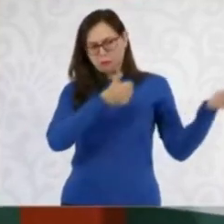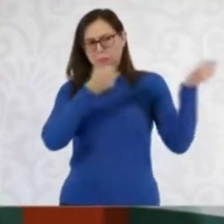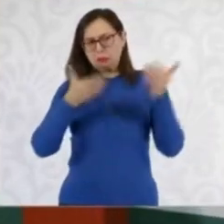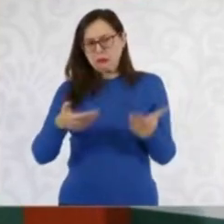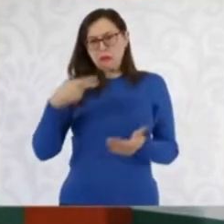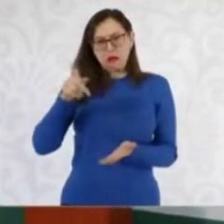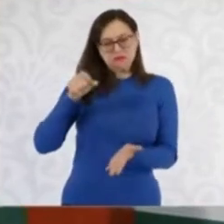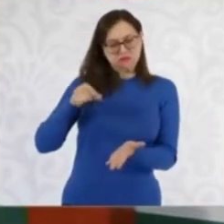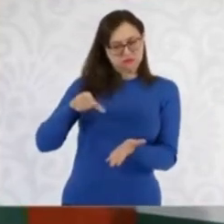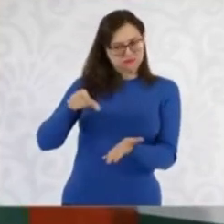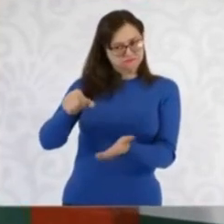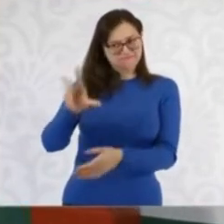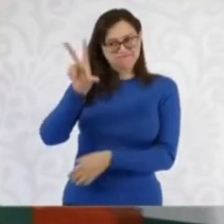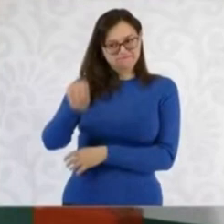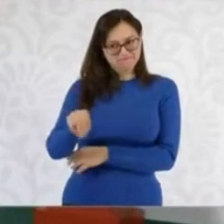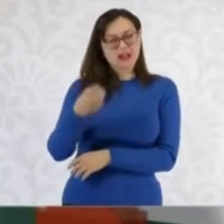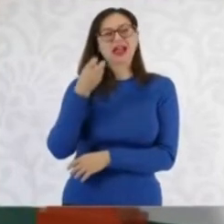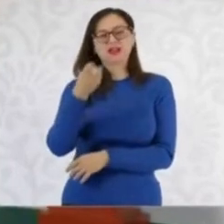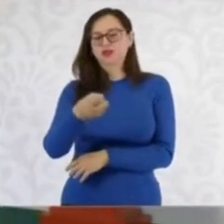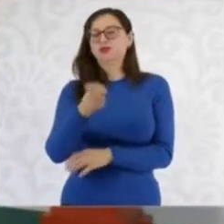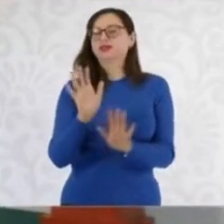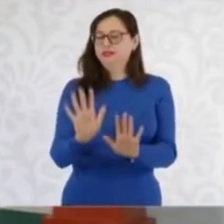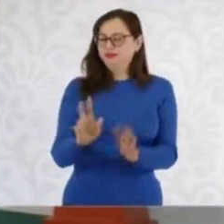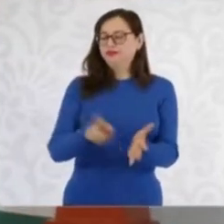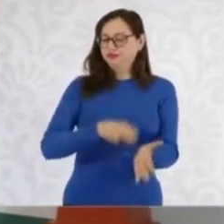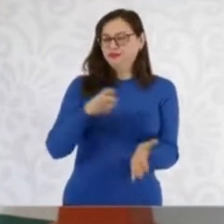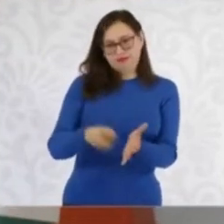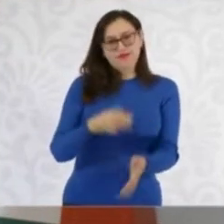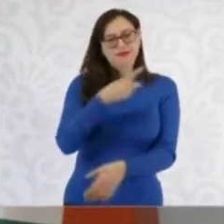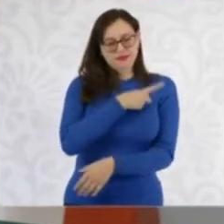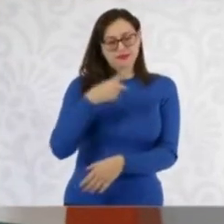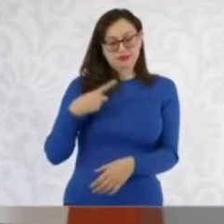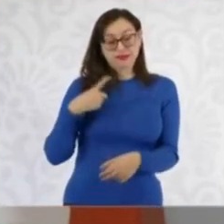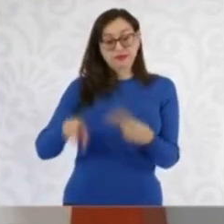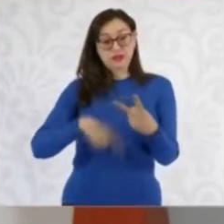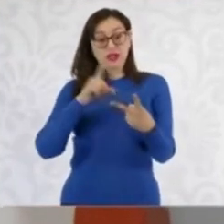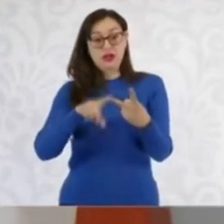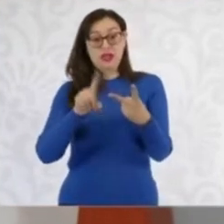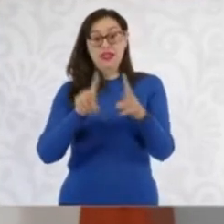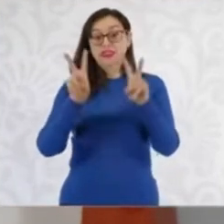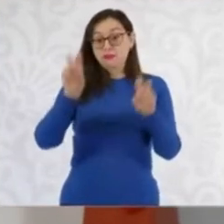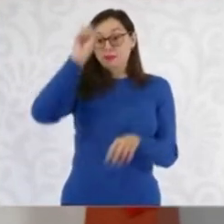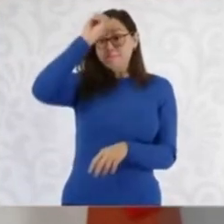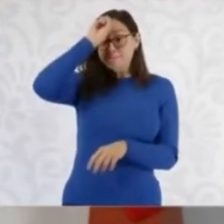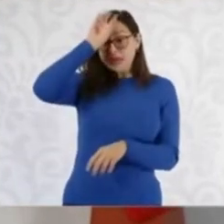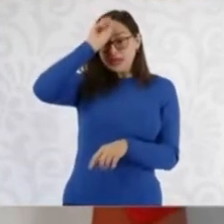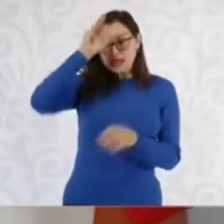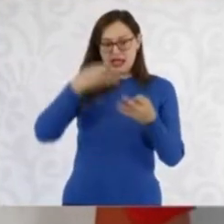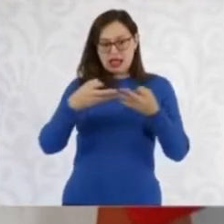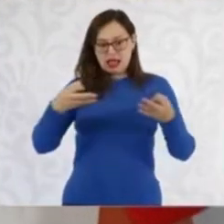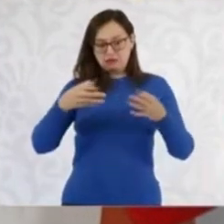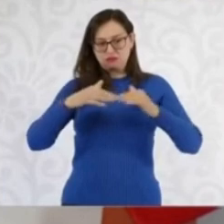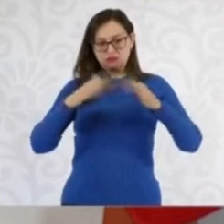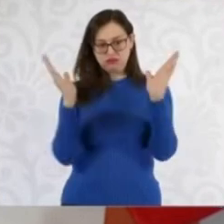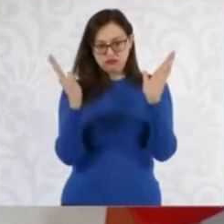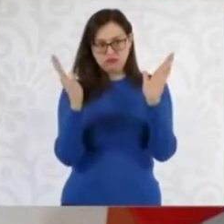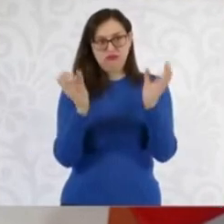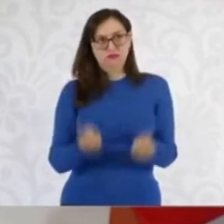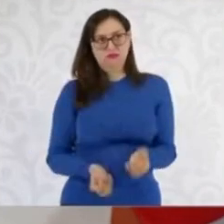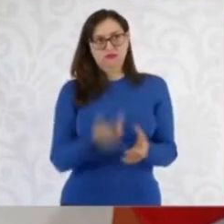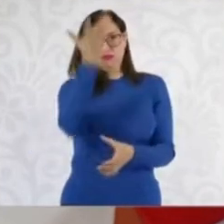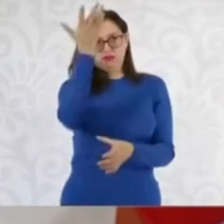ha pasado. En el caso de la minería a cielo abierto, también es importante revisarla. ¿Por qué? Por ejemplo, las minas de